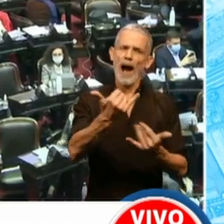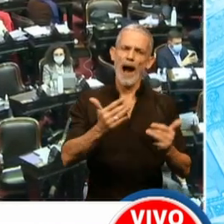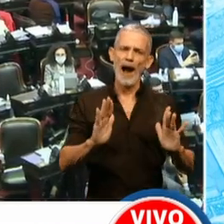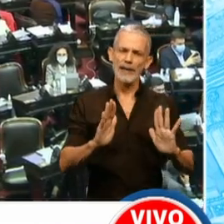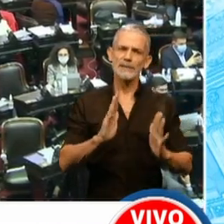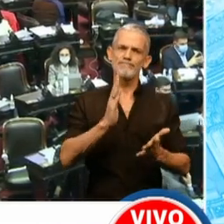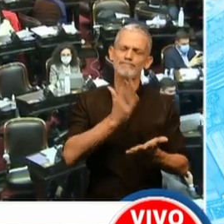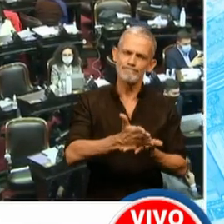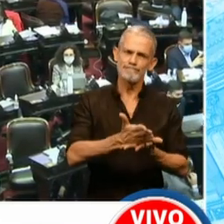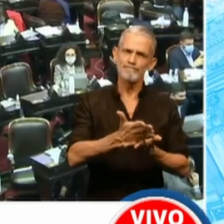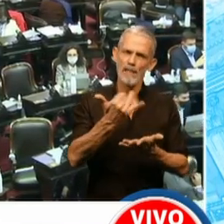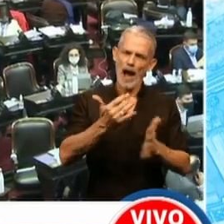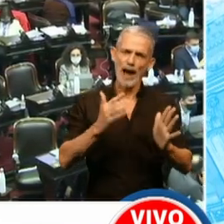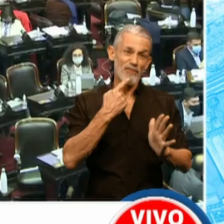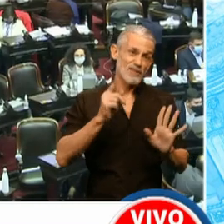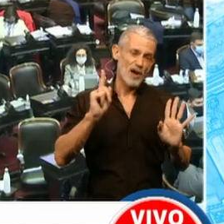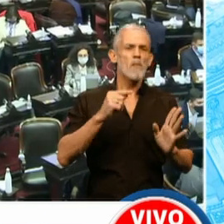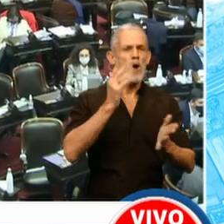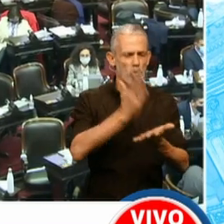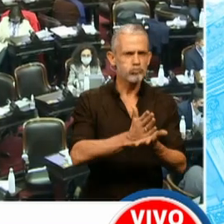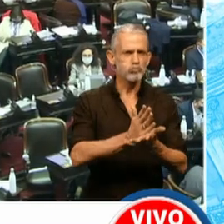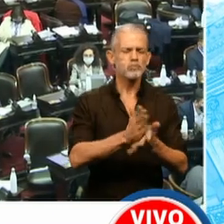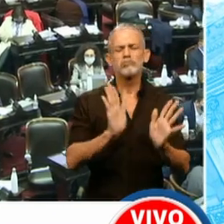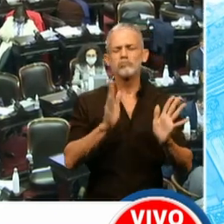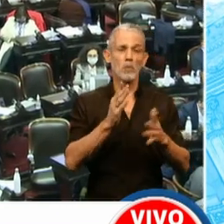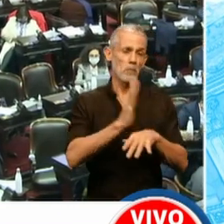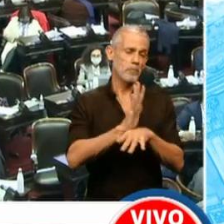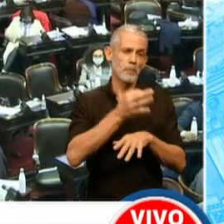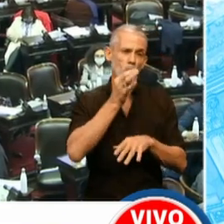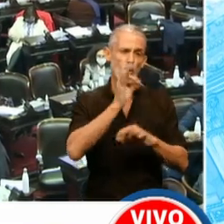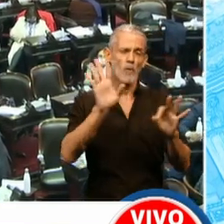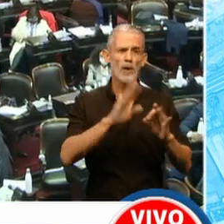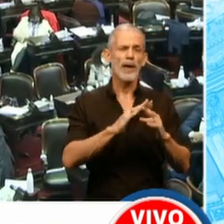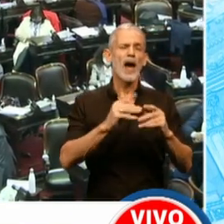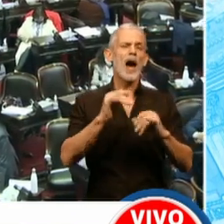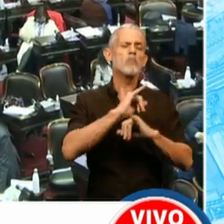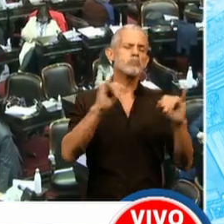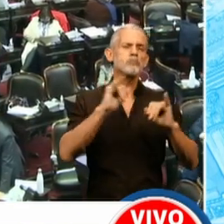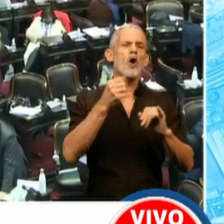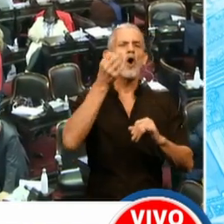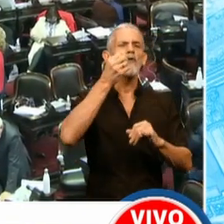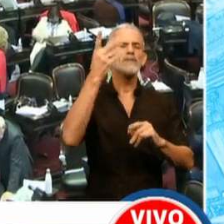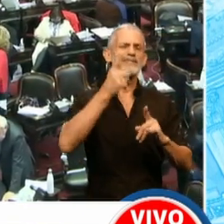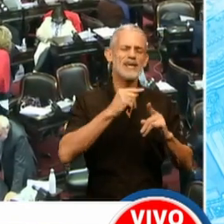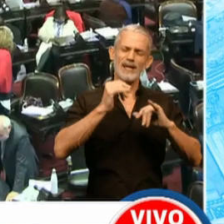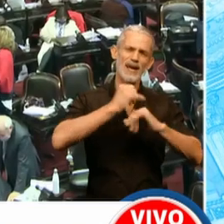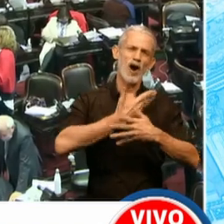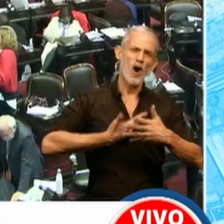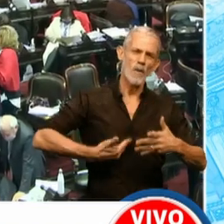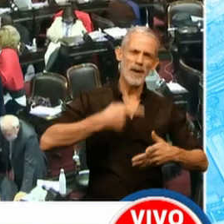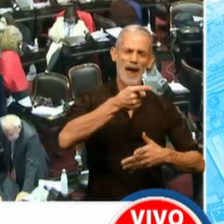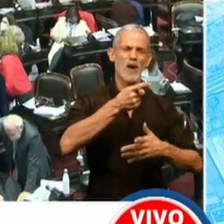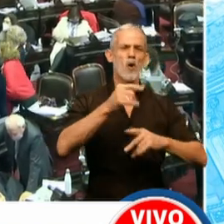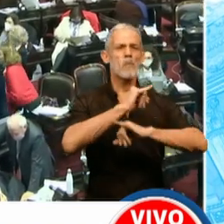medir a partir de la discrecionalidad en el manejo de las pautas oficiales nos parece